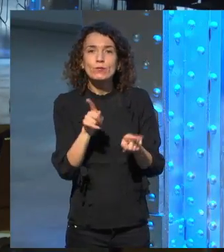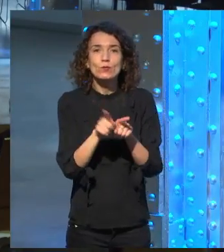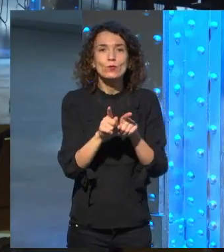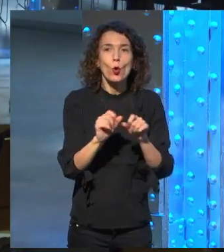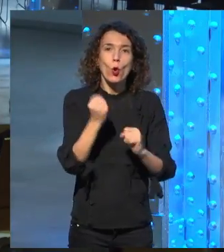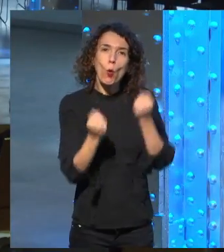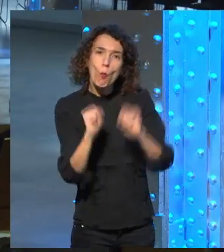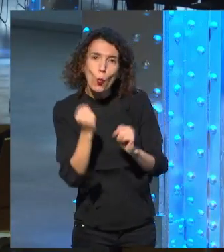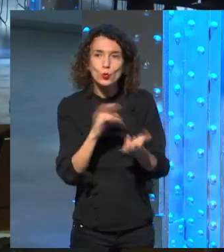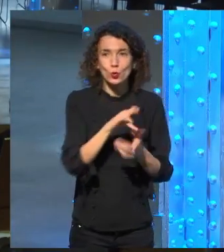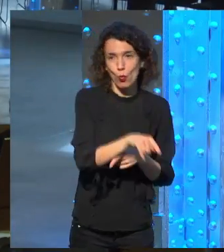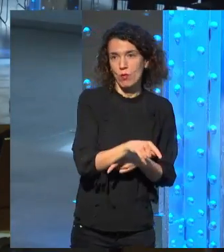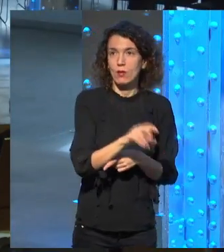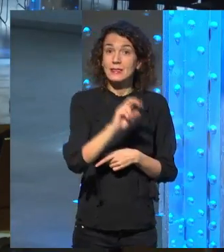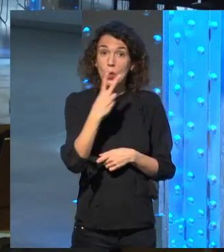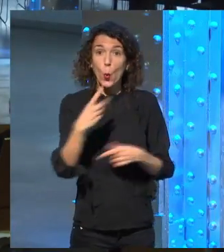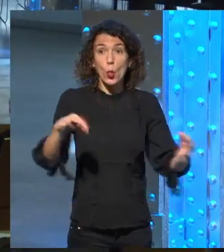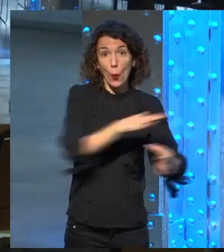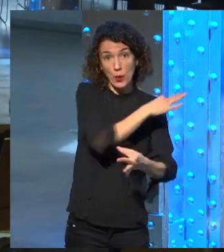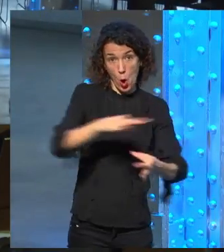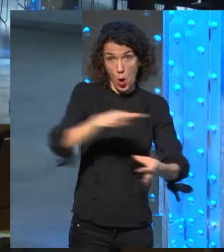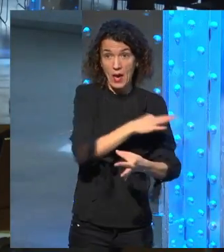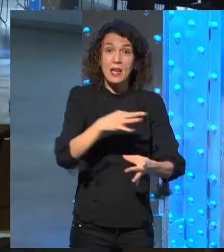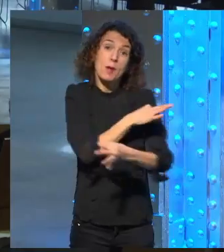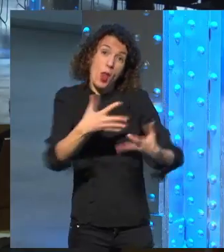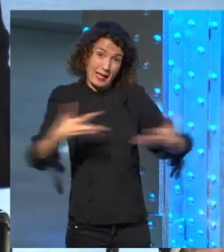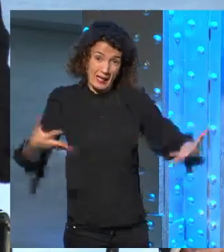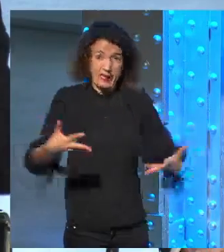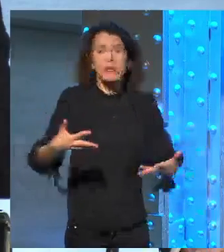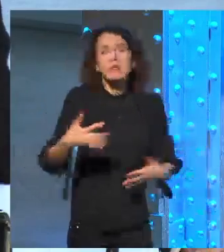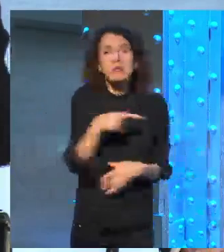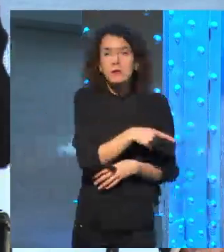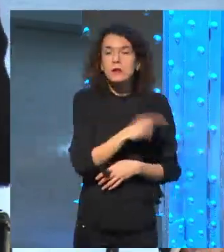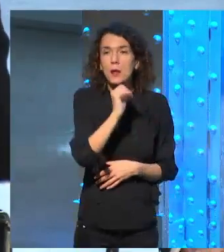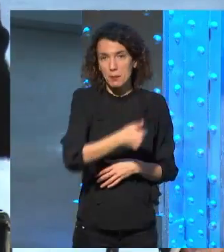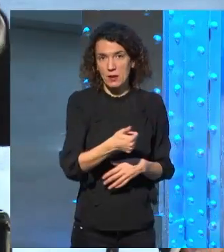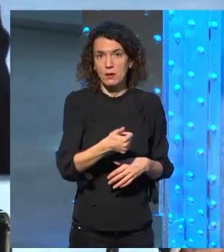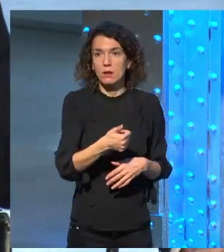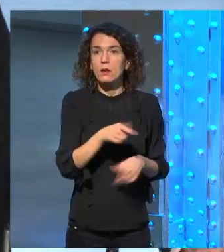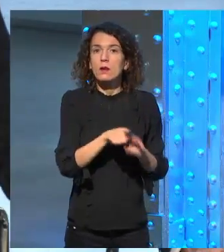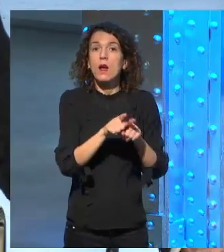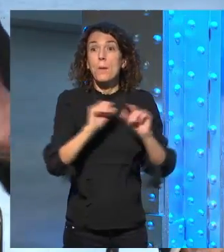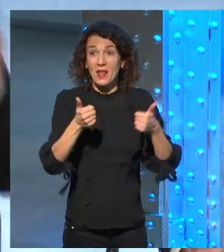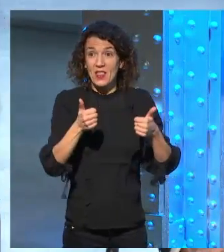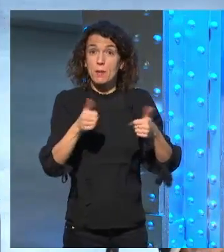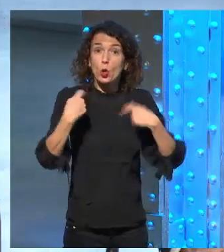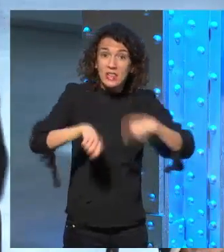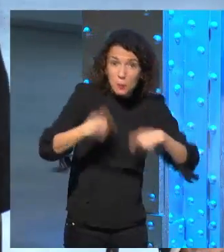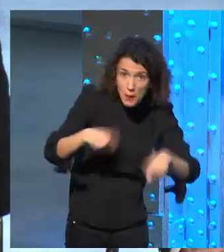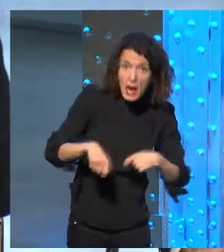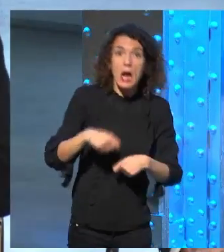es una especie de tremolar que tienen los segundos violines de las violas al principio, ¿no? Y los breves pizzicatos al principio del timbal